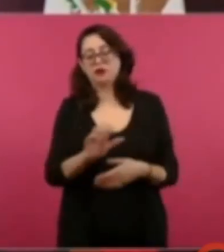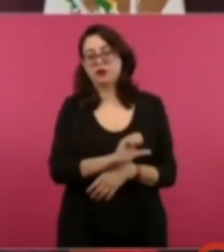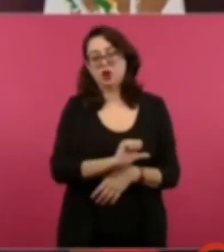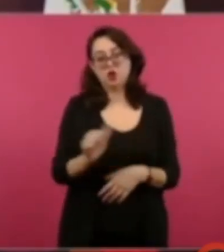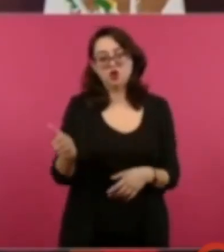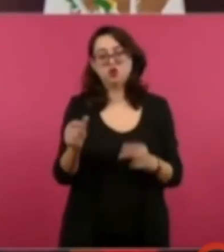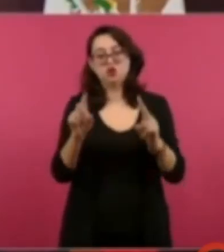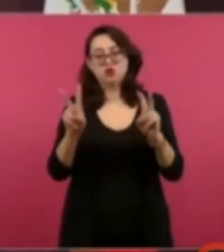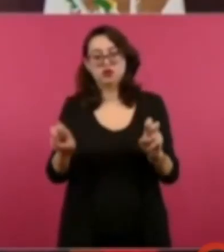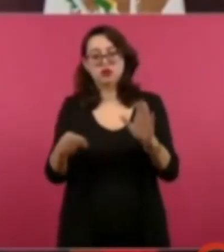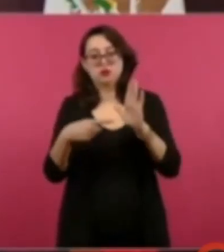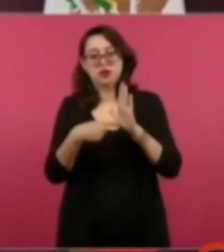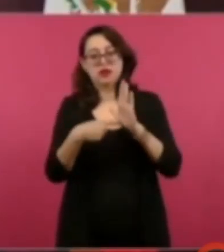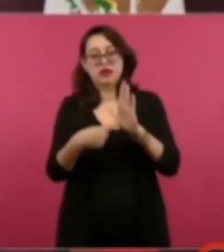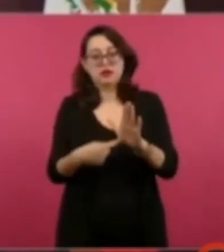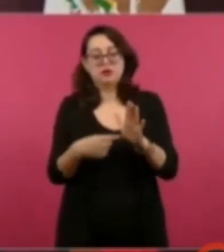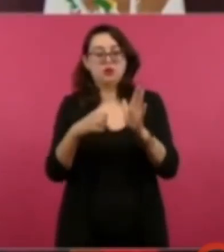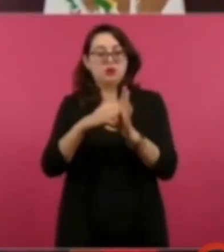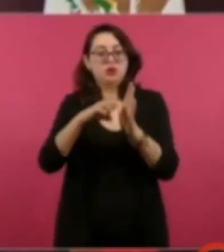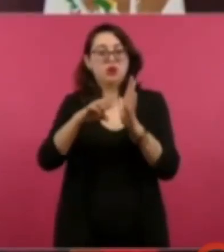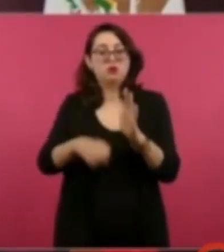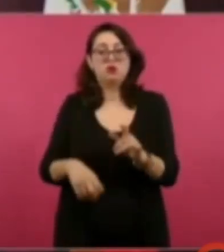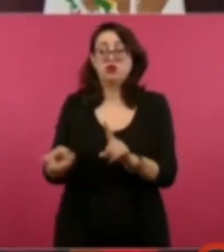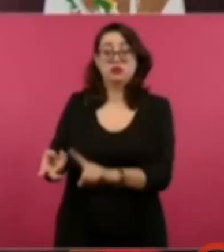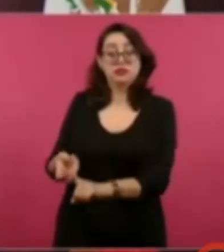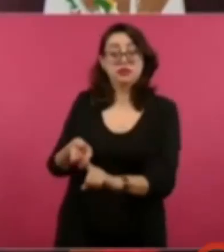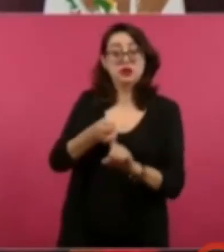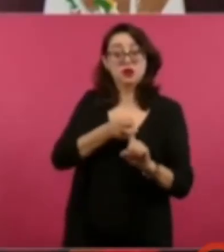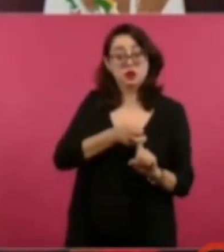El porcentaje de secuestros,